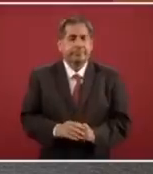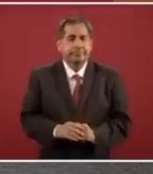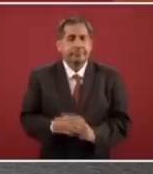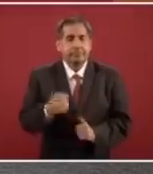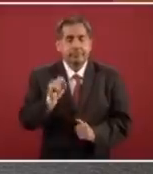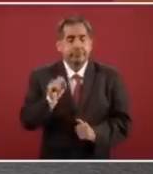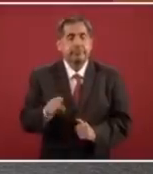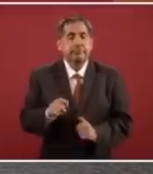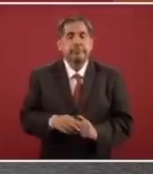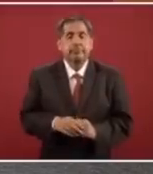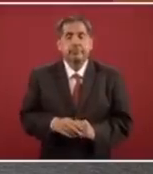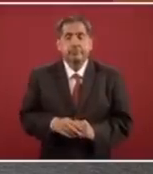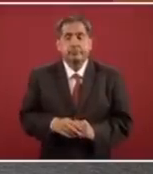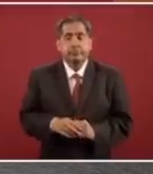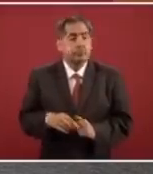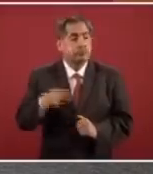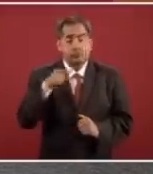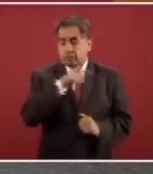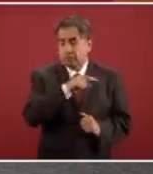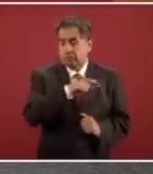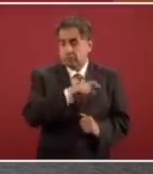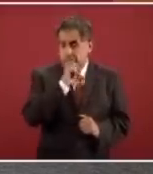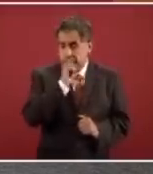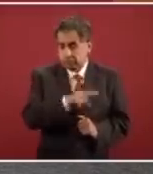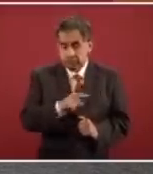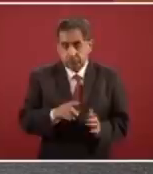y ha sido también